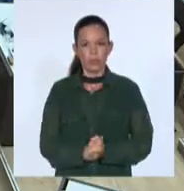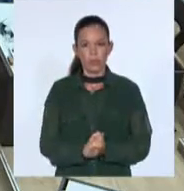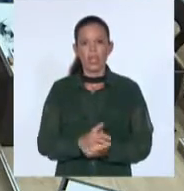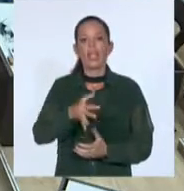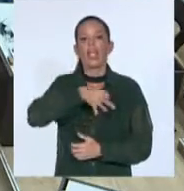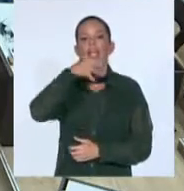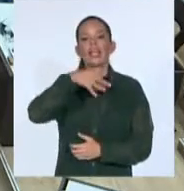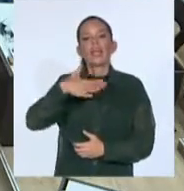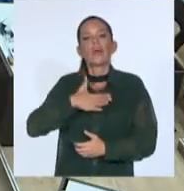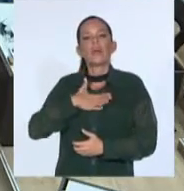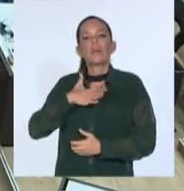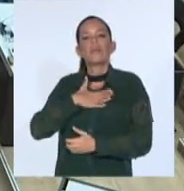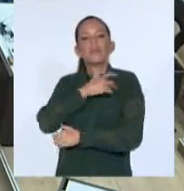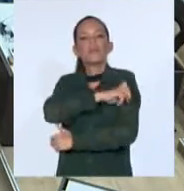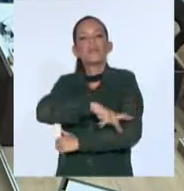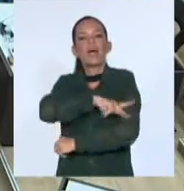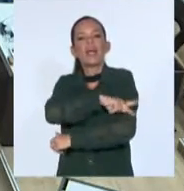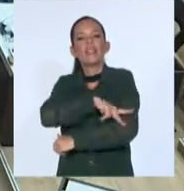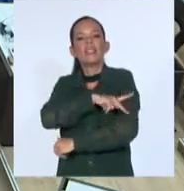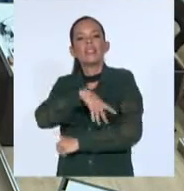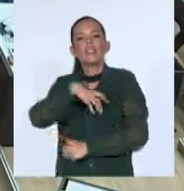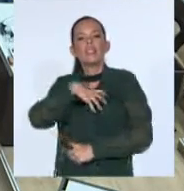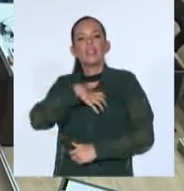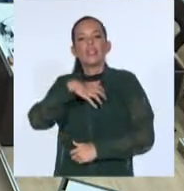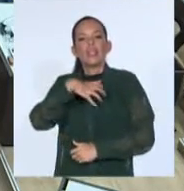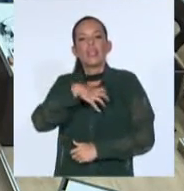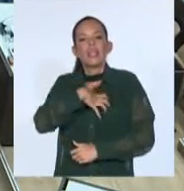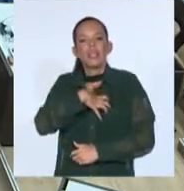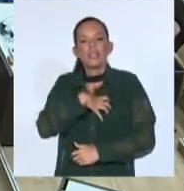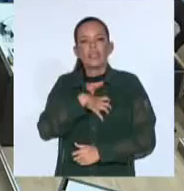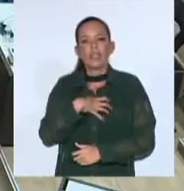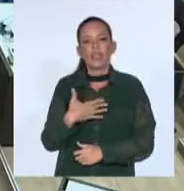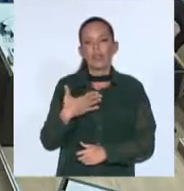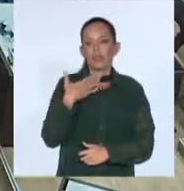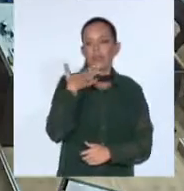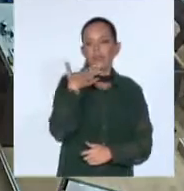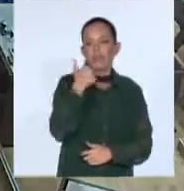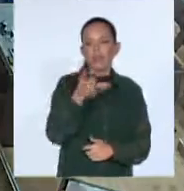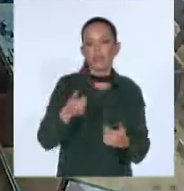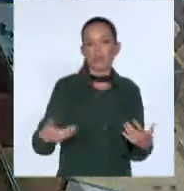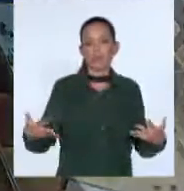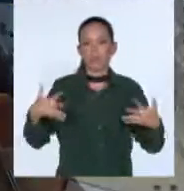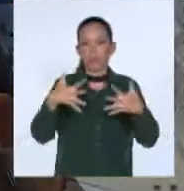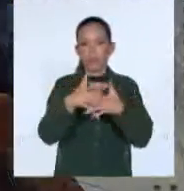país que más unicornios se ha creado en América Latina.